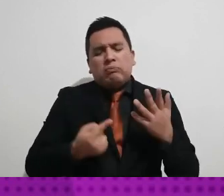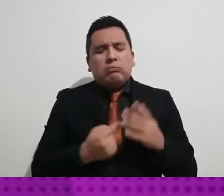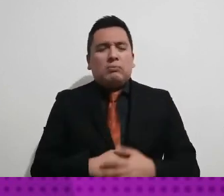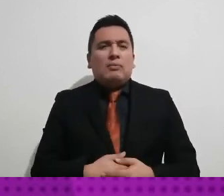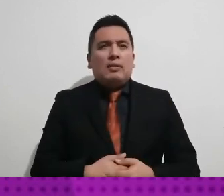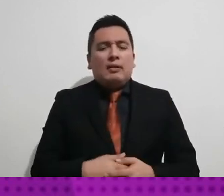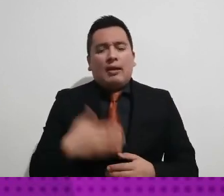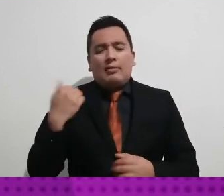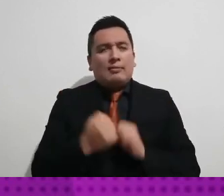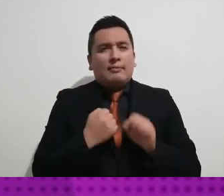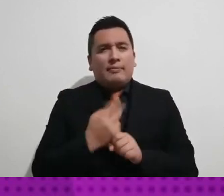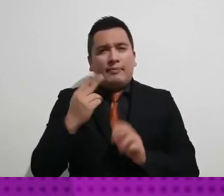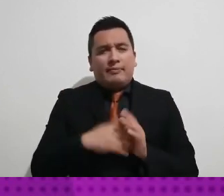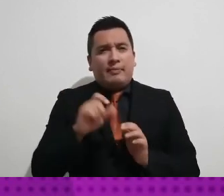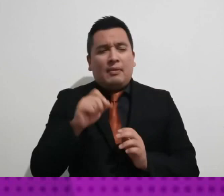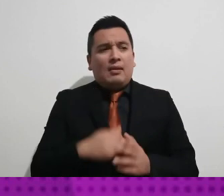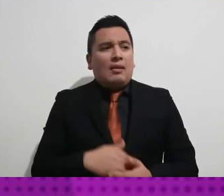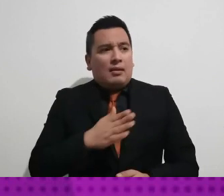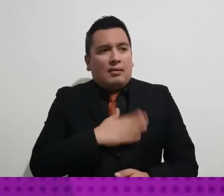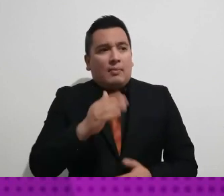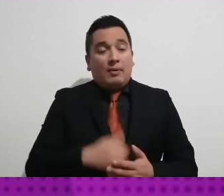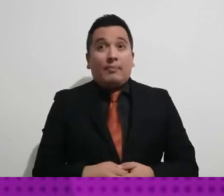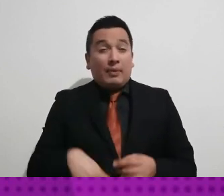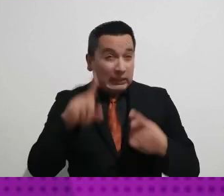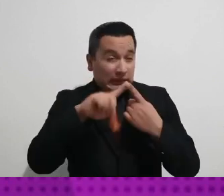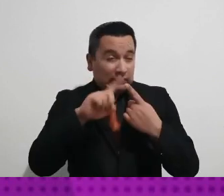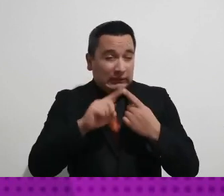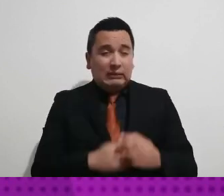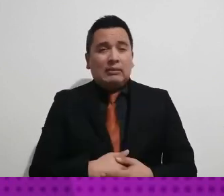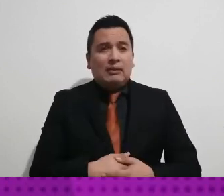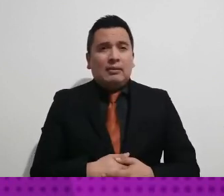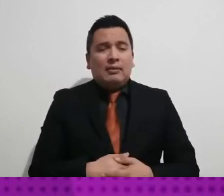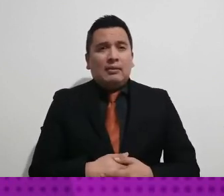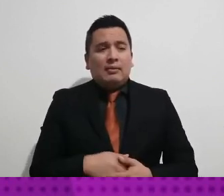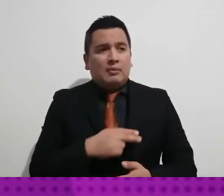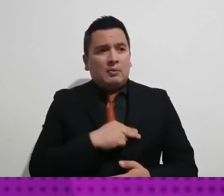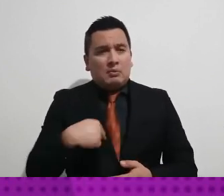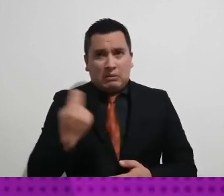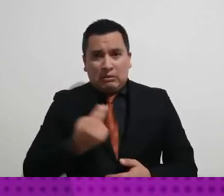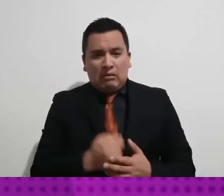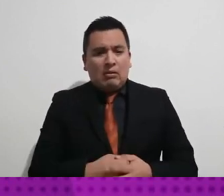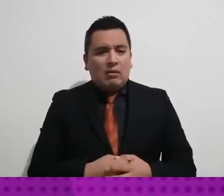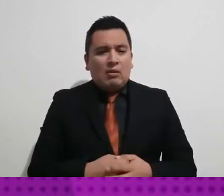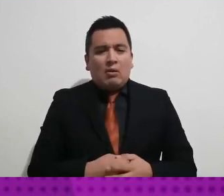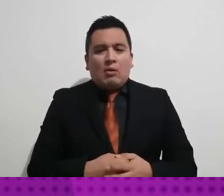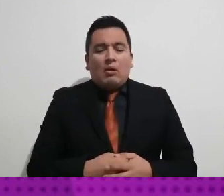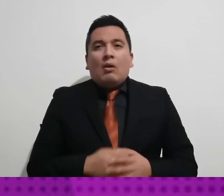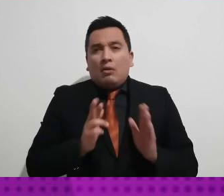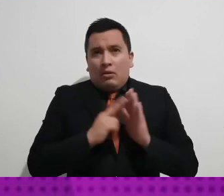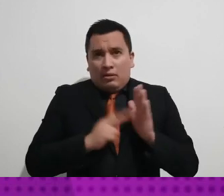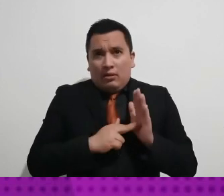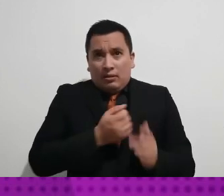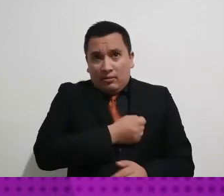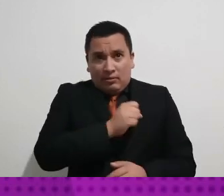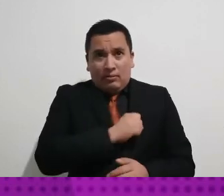esas experiencias que se tuvieron en 2020. Bueno, mira, el primero de ellos es que, bueno, nos tuvimos que poner, además de en